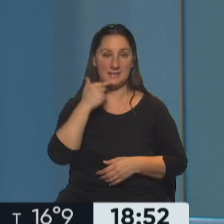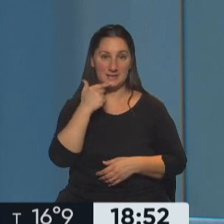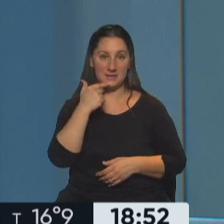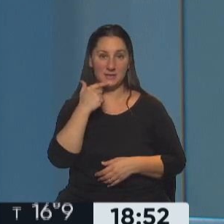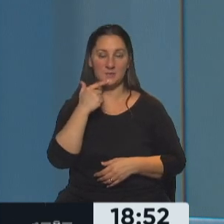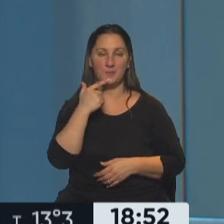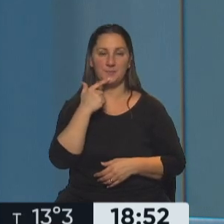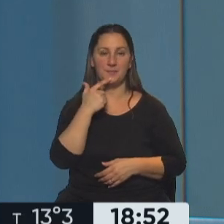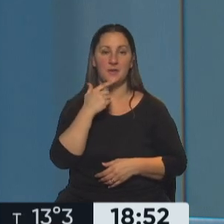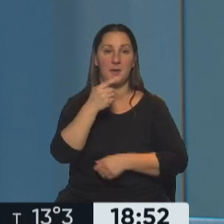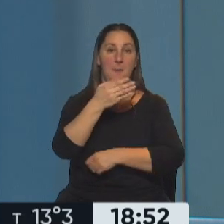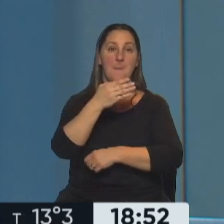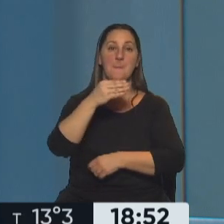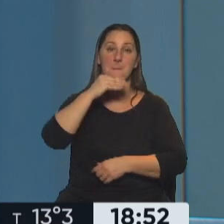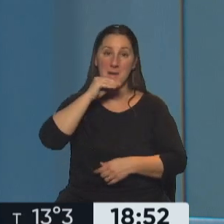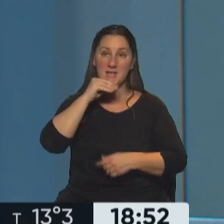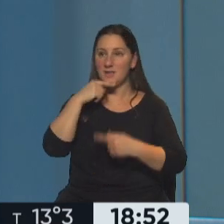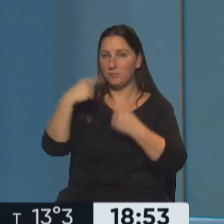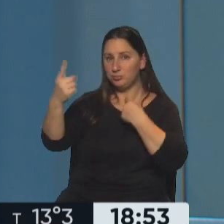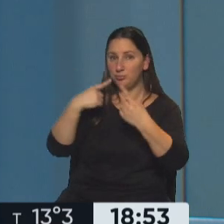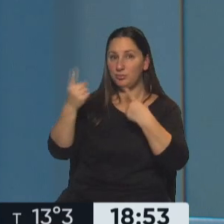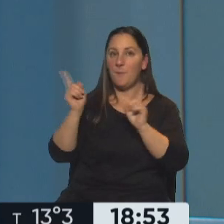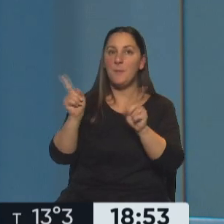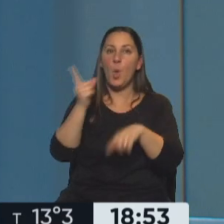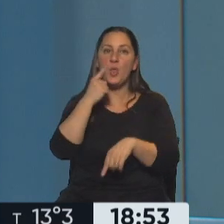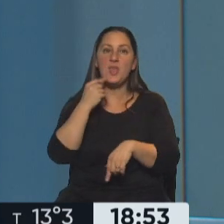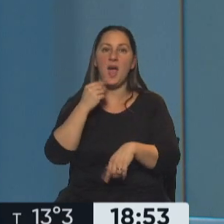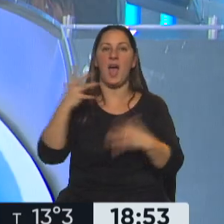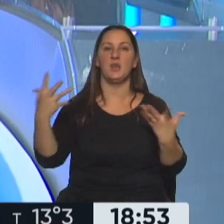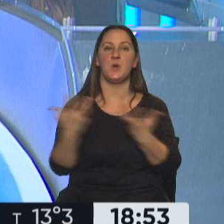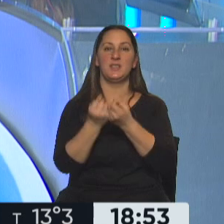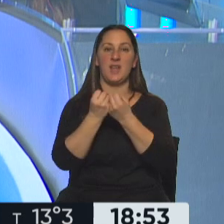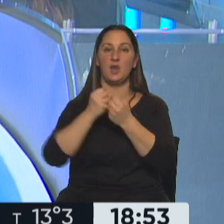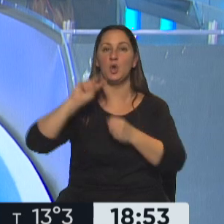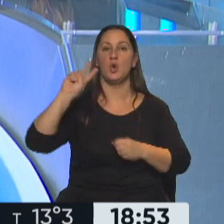y Massa se da el día de la muerte de Eva Perón.